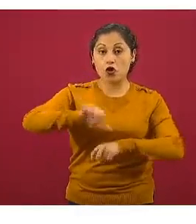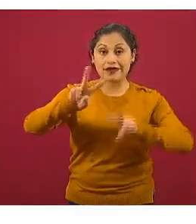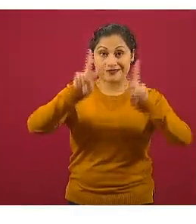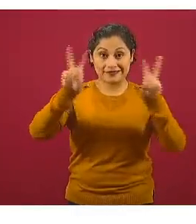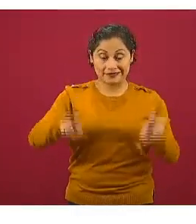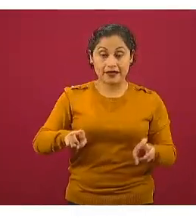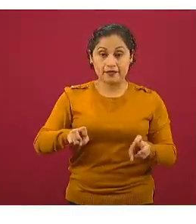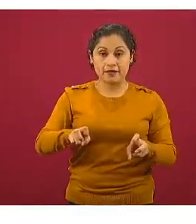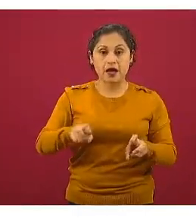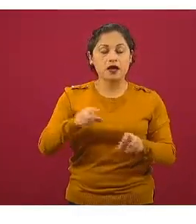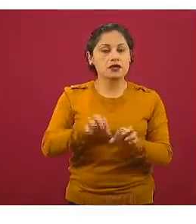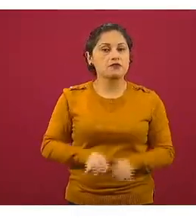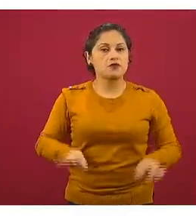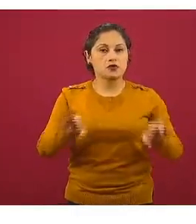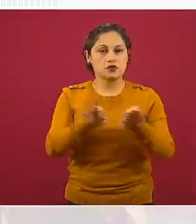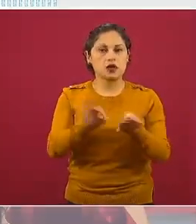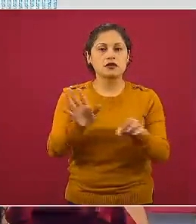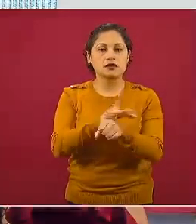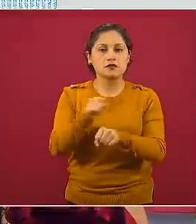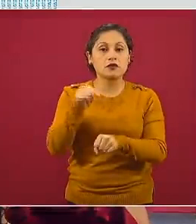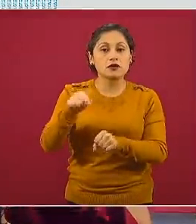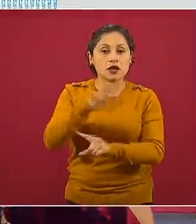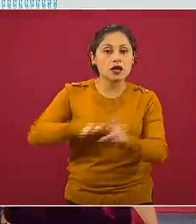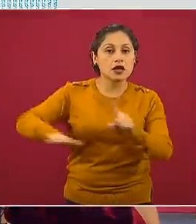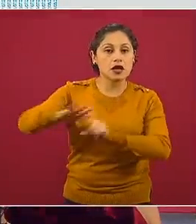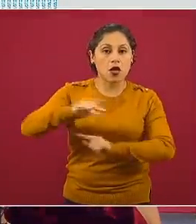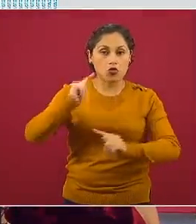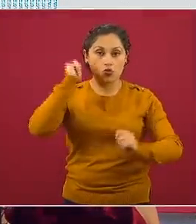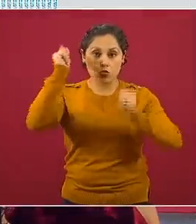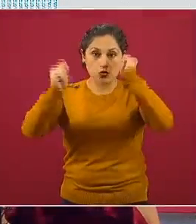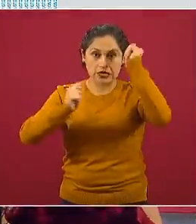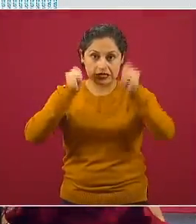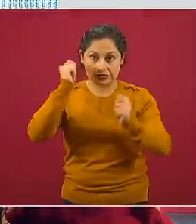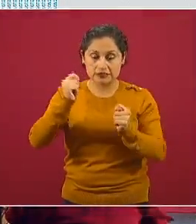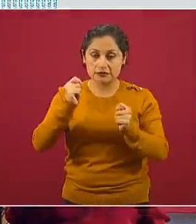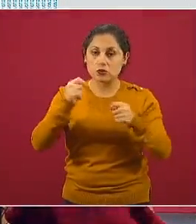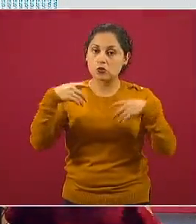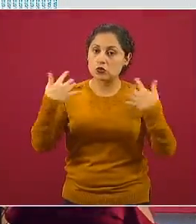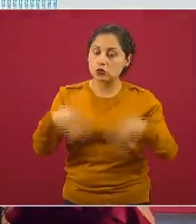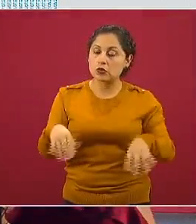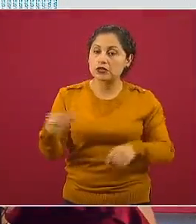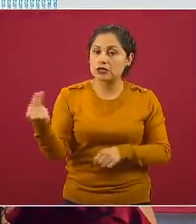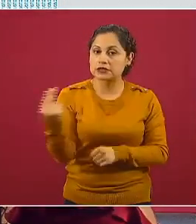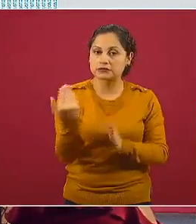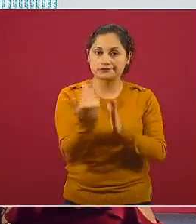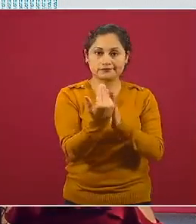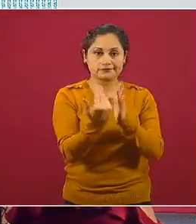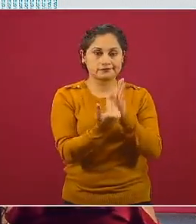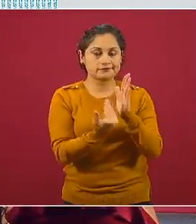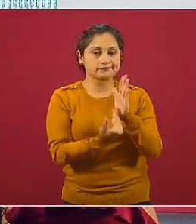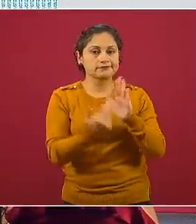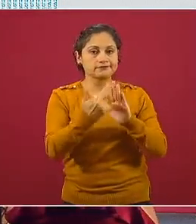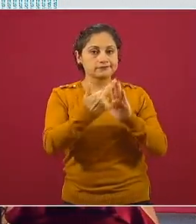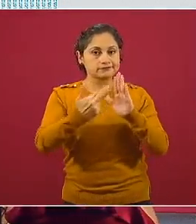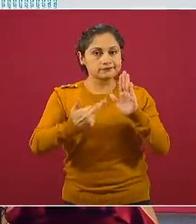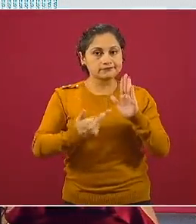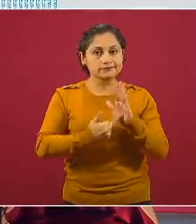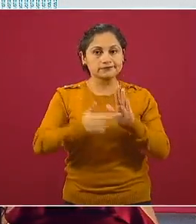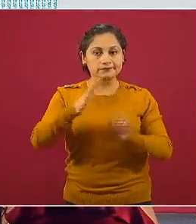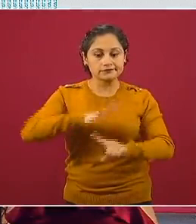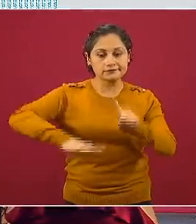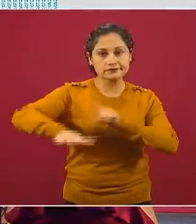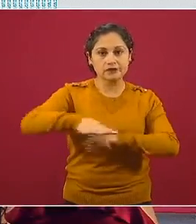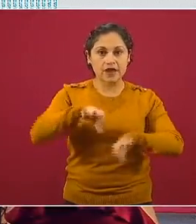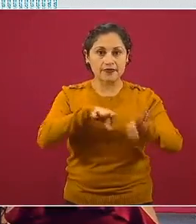tenemos una zona turística, independientemente de lo que ahorita se comentará, de reglas generales de seguridad sanitaria en la industria